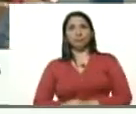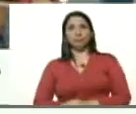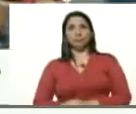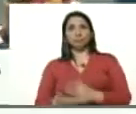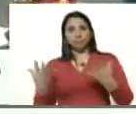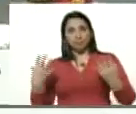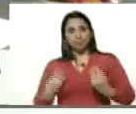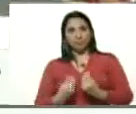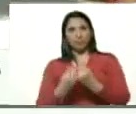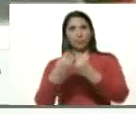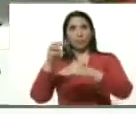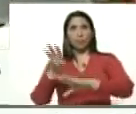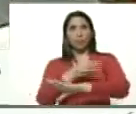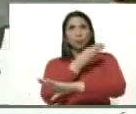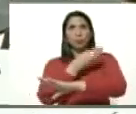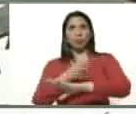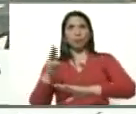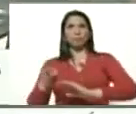acompañe con la música.